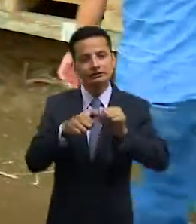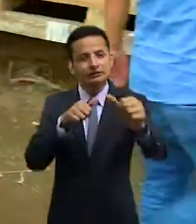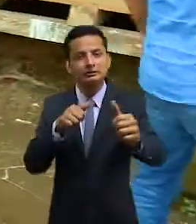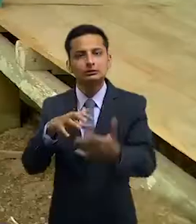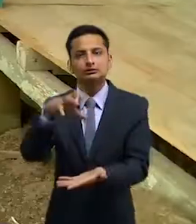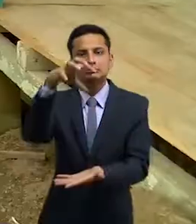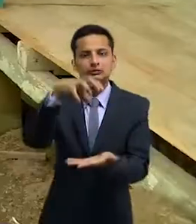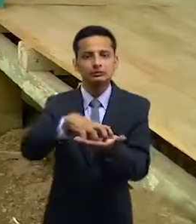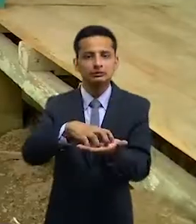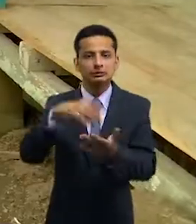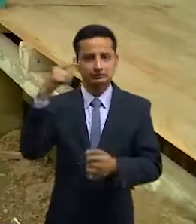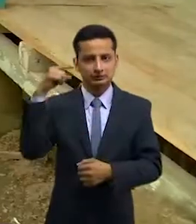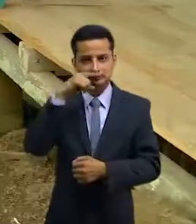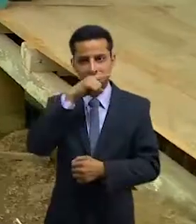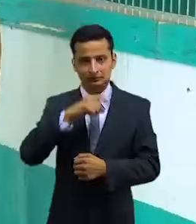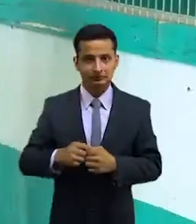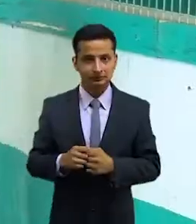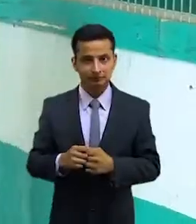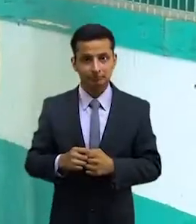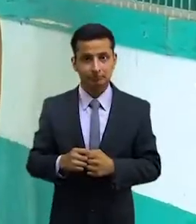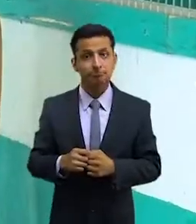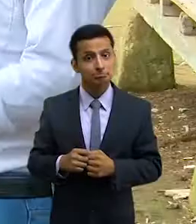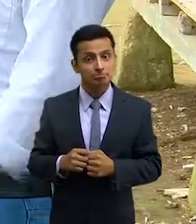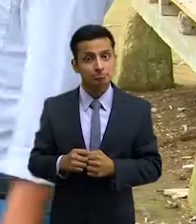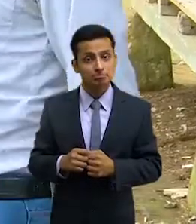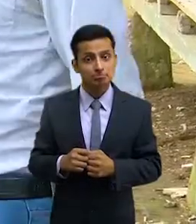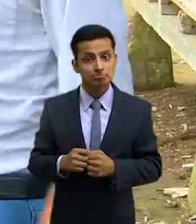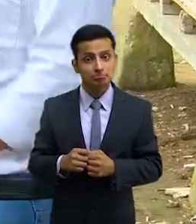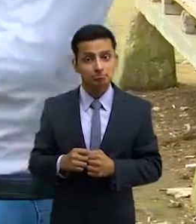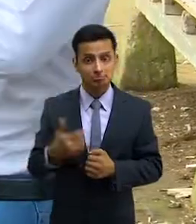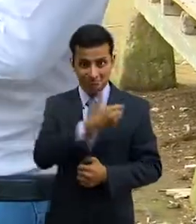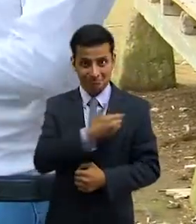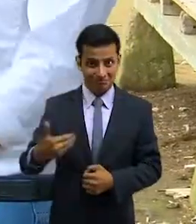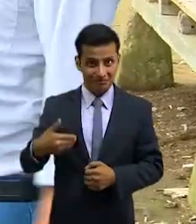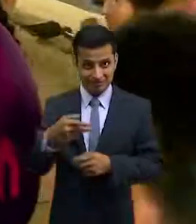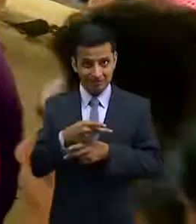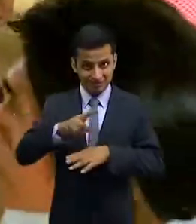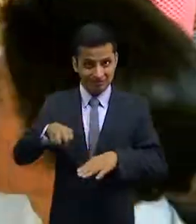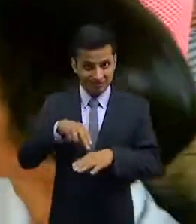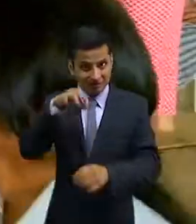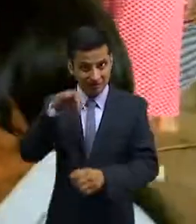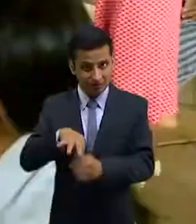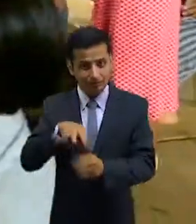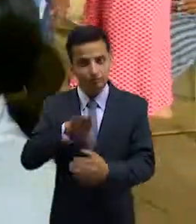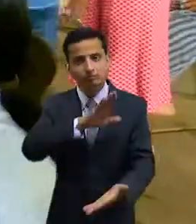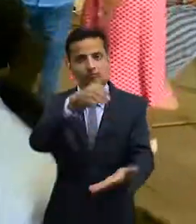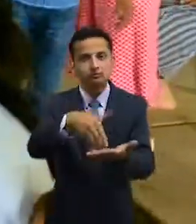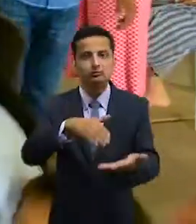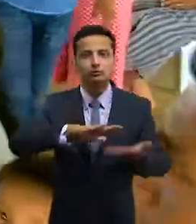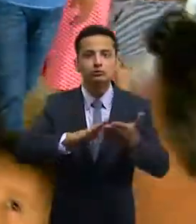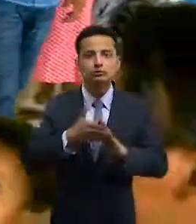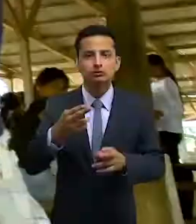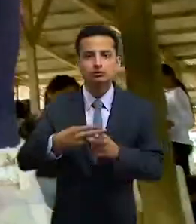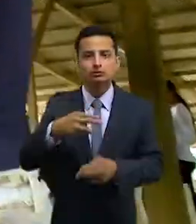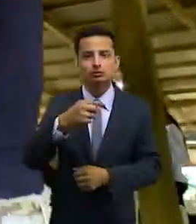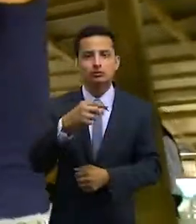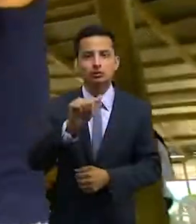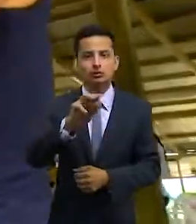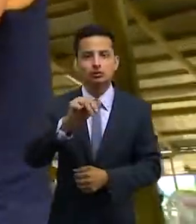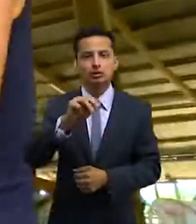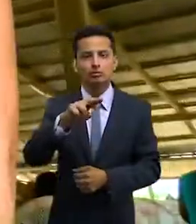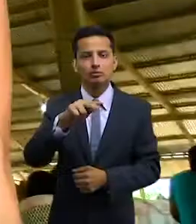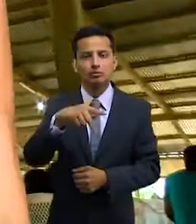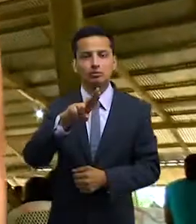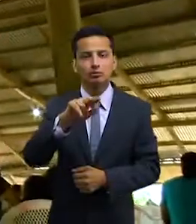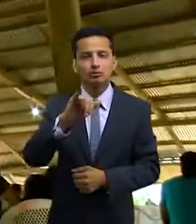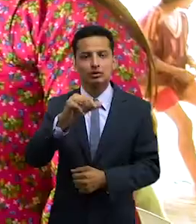de la provincia de Morona, Santiago. Durante el recorrido, la titular del CNE visitó la comunidad Huampuic